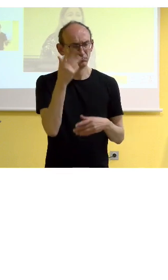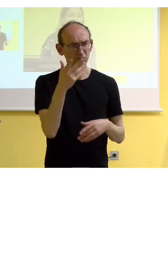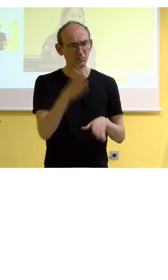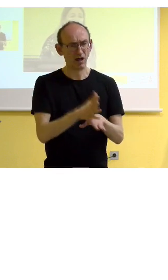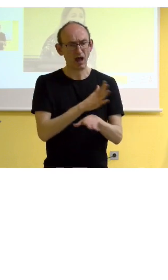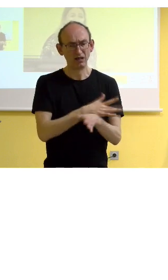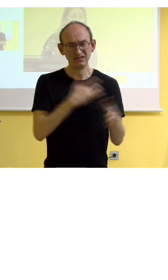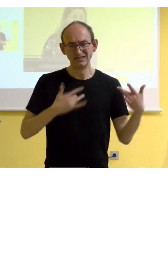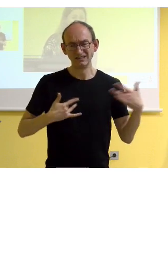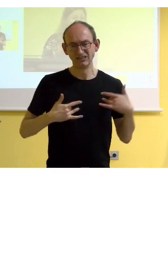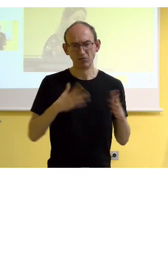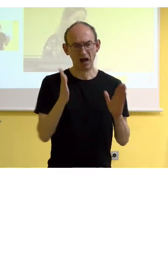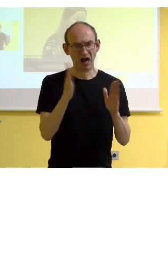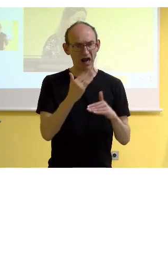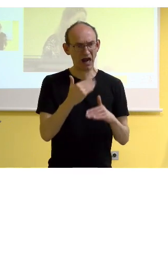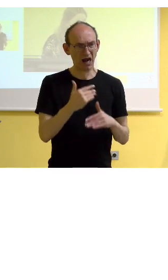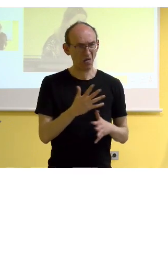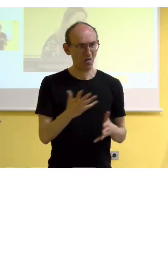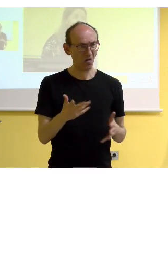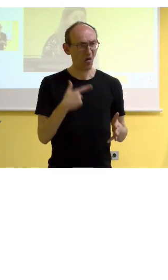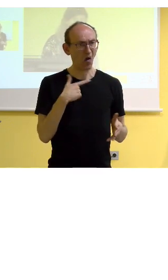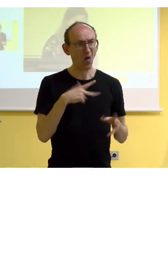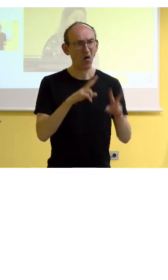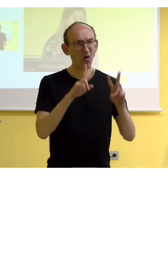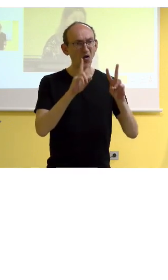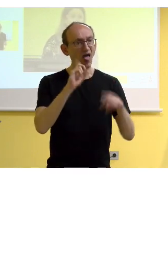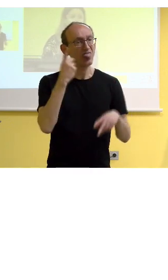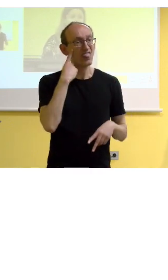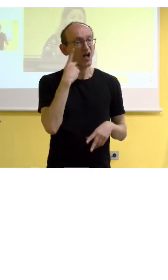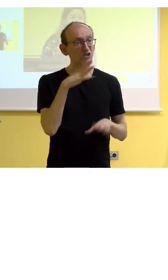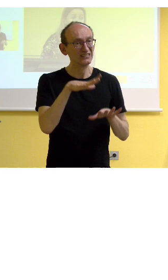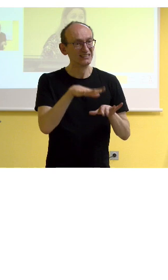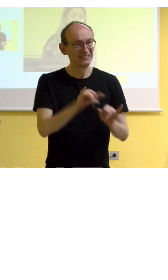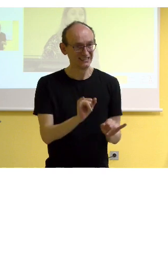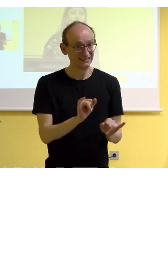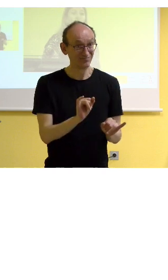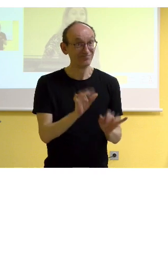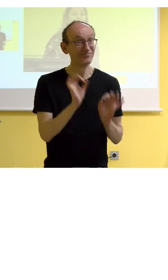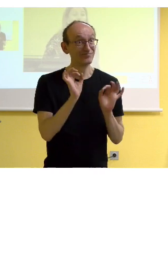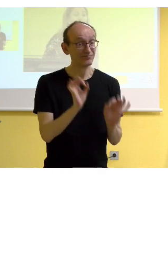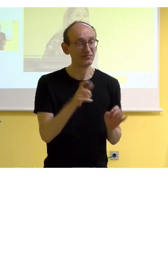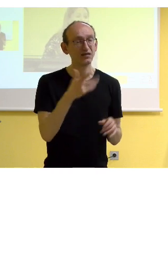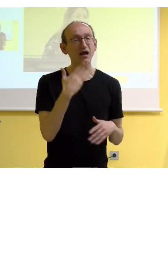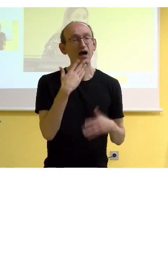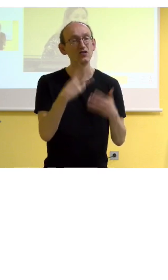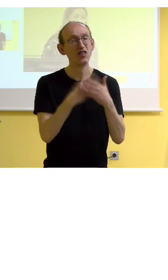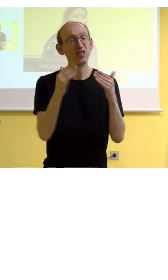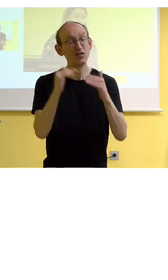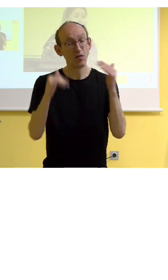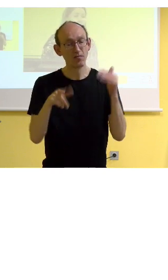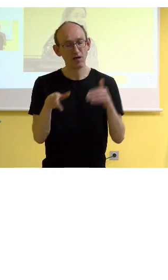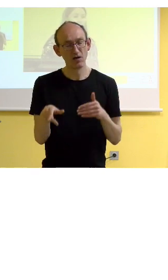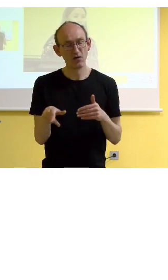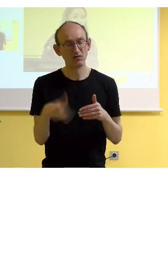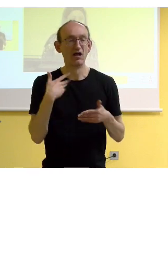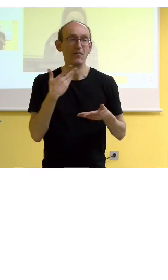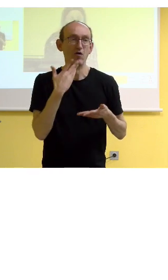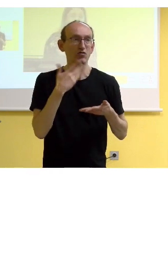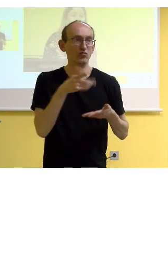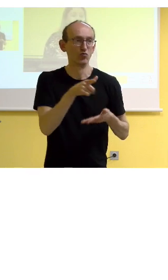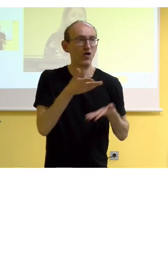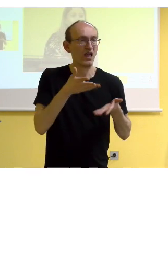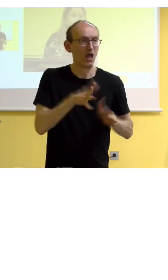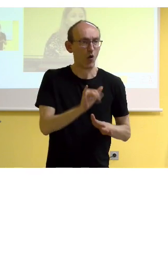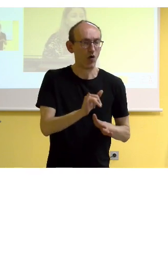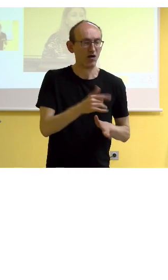tenido ningún síntoma o a lo mejor ni siquiera se han hecho el diagnóstico, ¿vale? Entonces, tú ahí a un menor, o sea, tú tienes un hijo, por ejemplo, que es lo que os